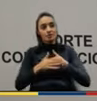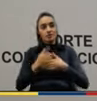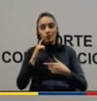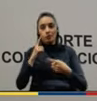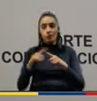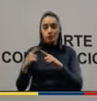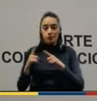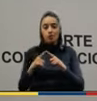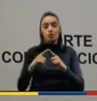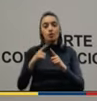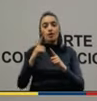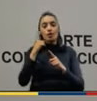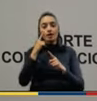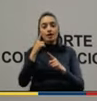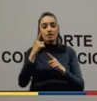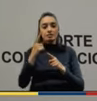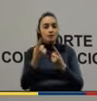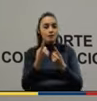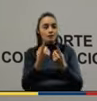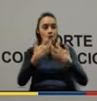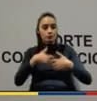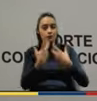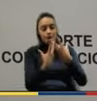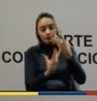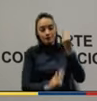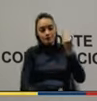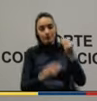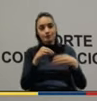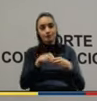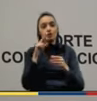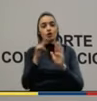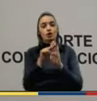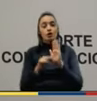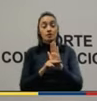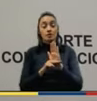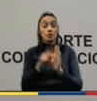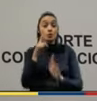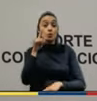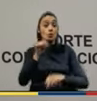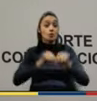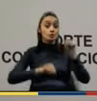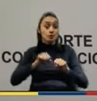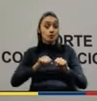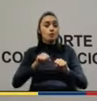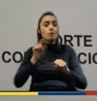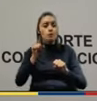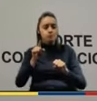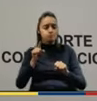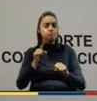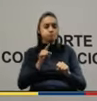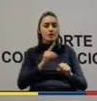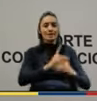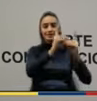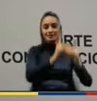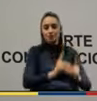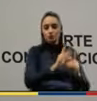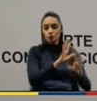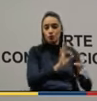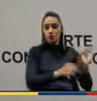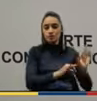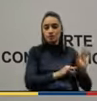competencias apelando al principio de atipicidad normativa, llegando incluso a reconocerle en un auto el